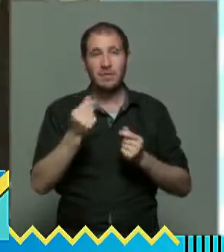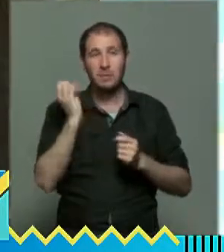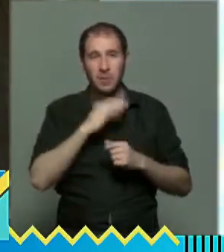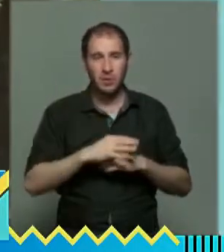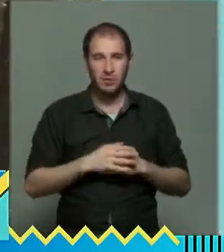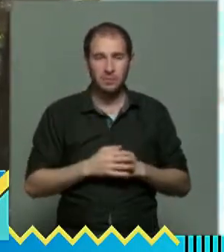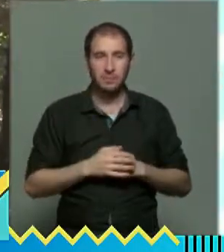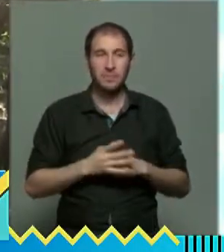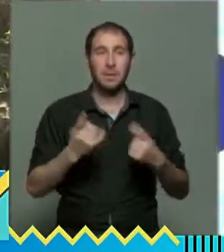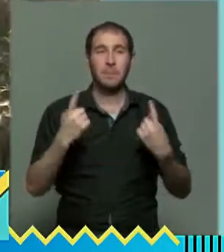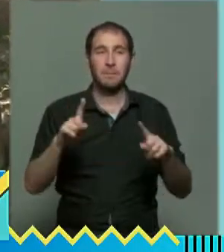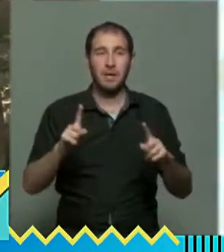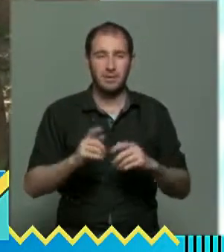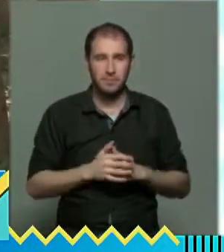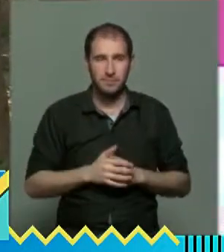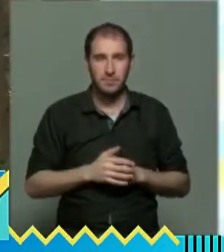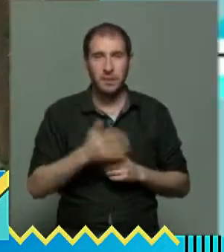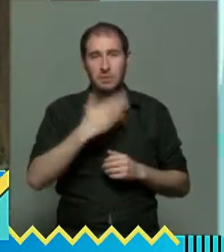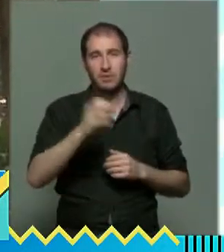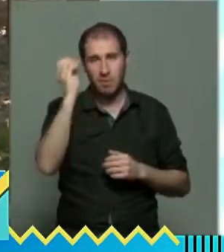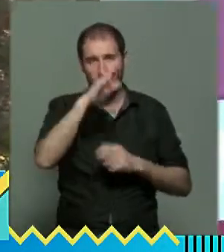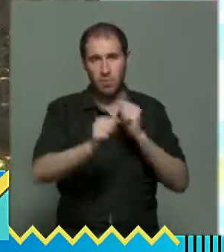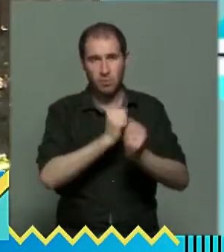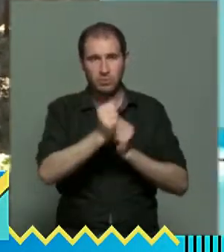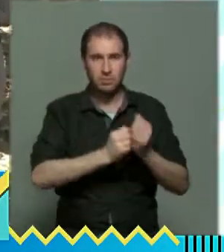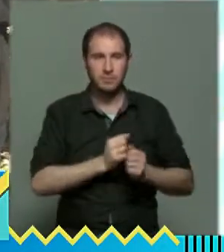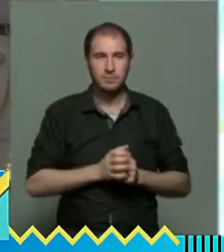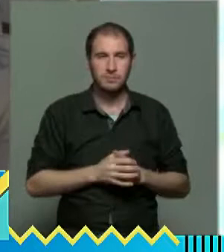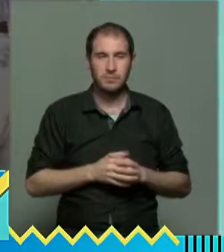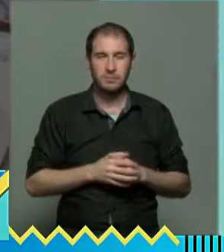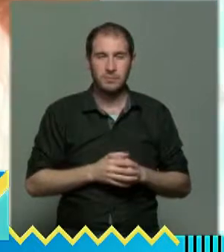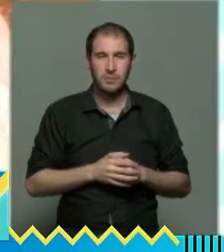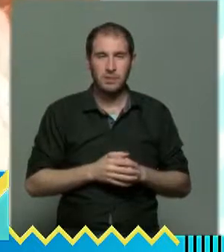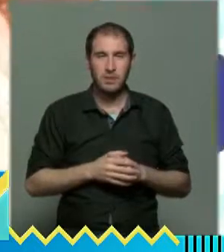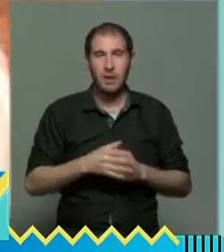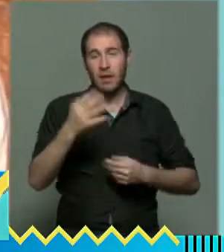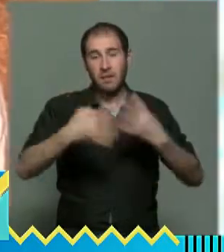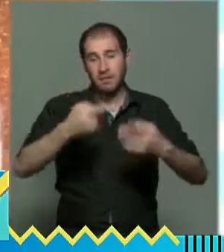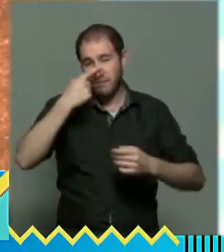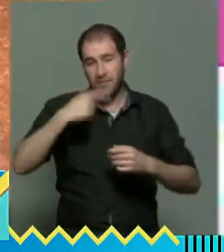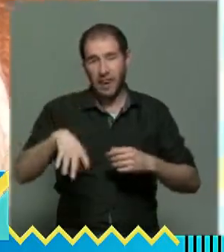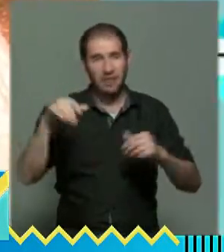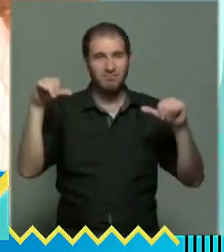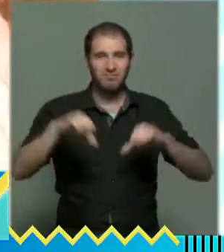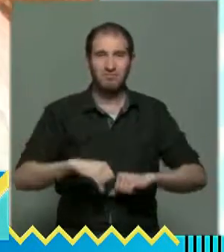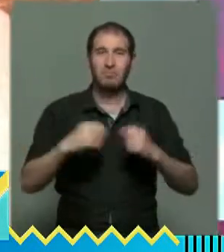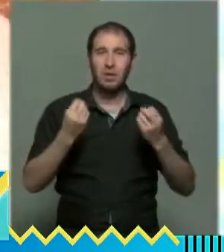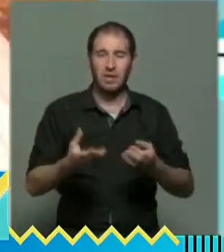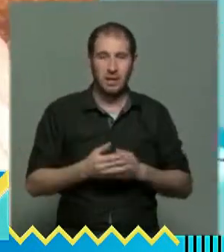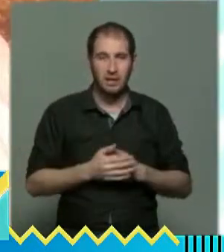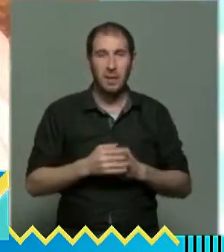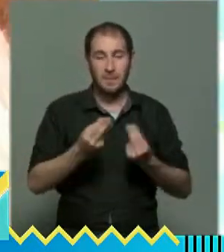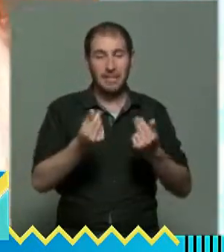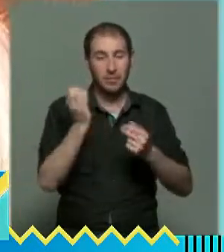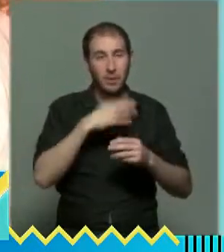precios. Pero a los productores, en definitiva, la fórmula final no fue muy buena porque mejoró